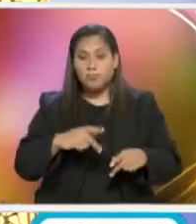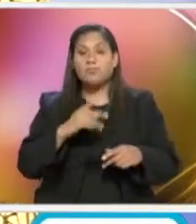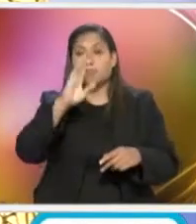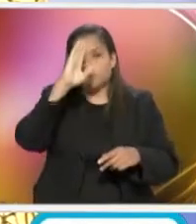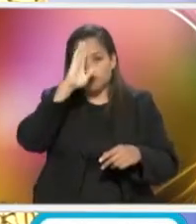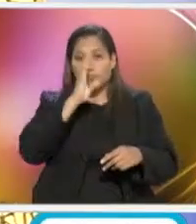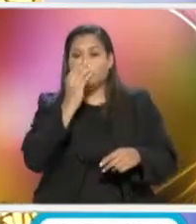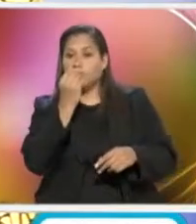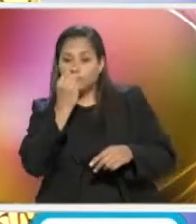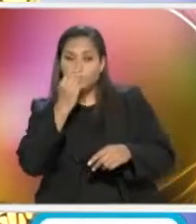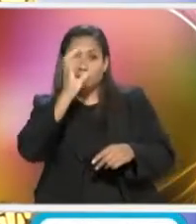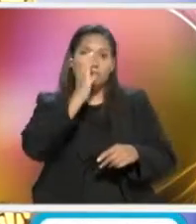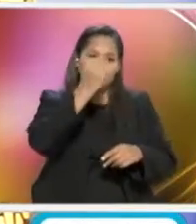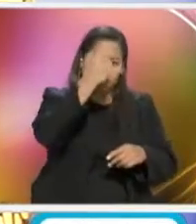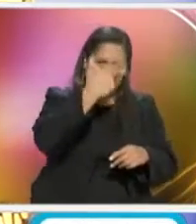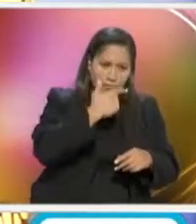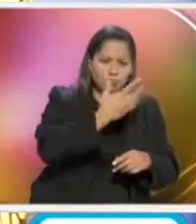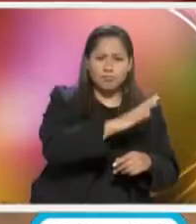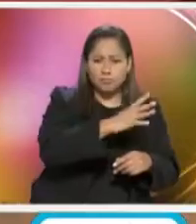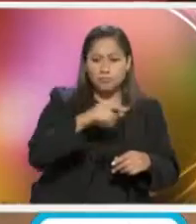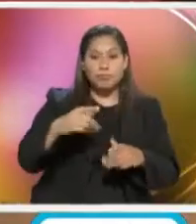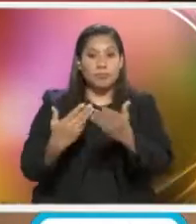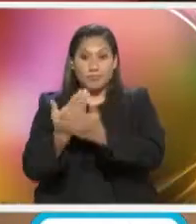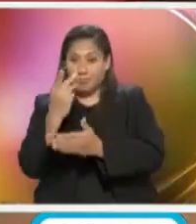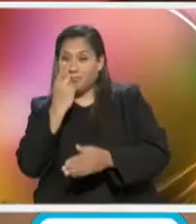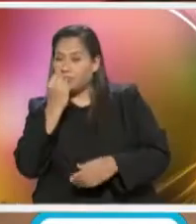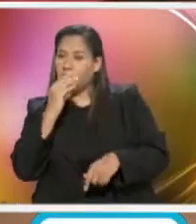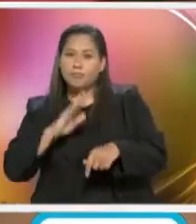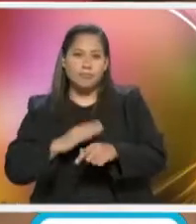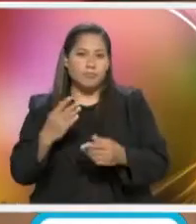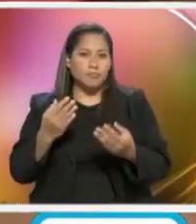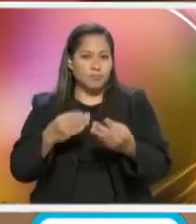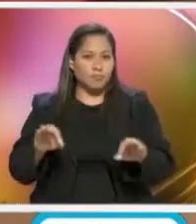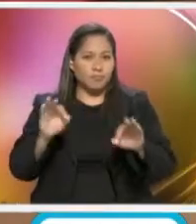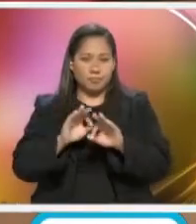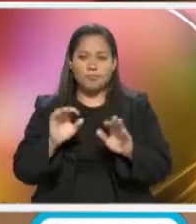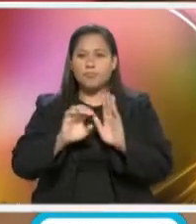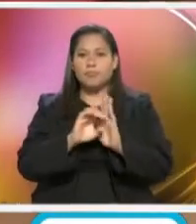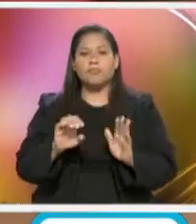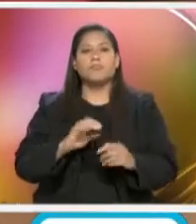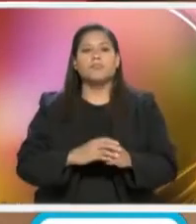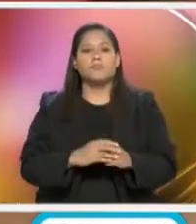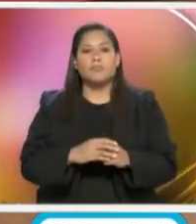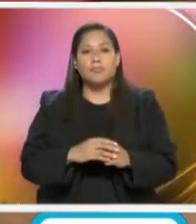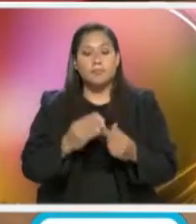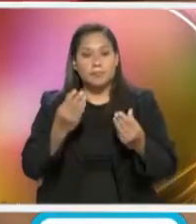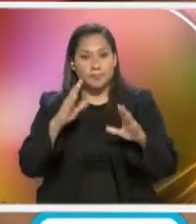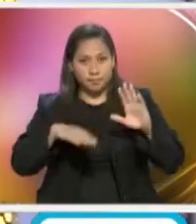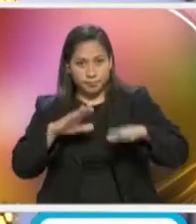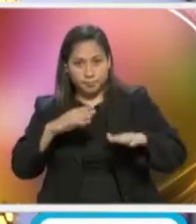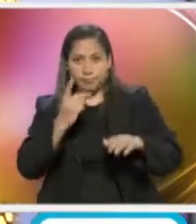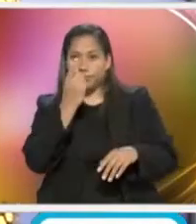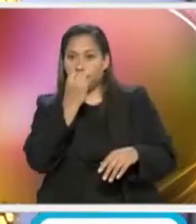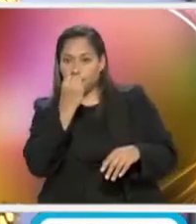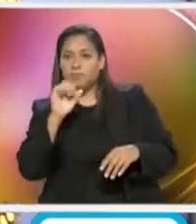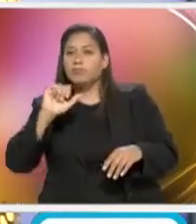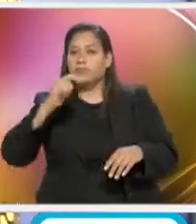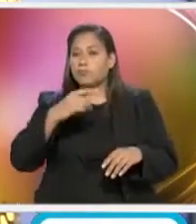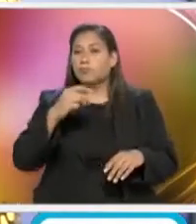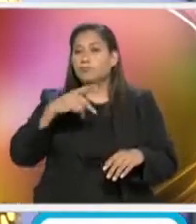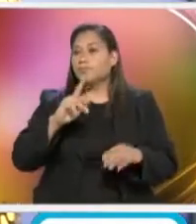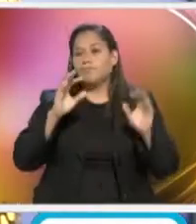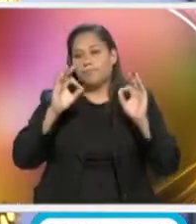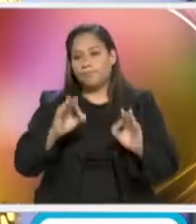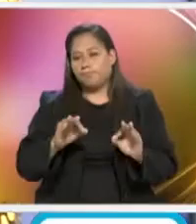la comida, porque como mencionamos, te va a dar la energía necesaria, ¿no? Por ejemplo, muchas veces desayunamos algo, pero no